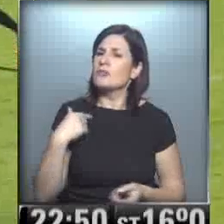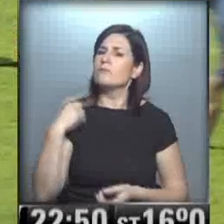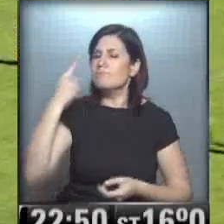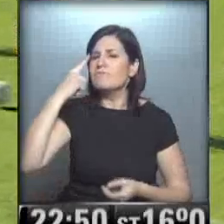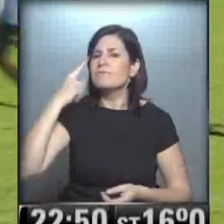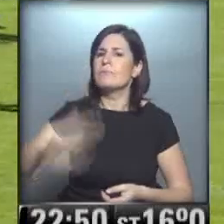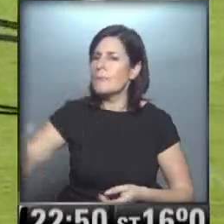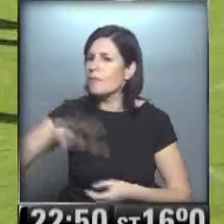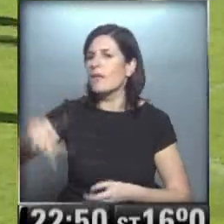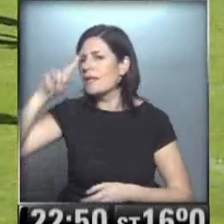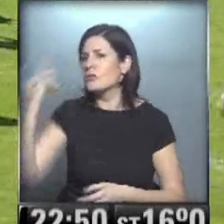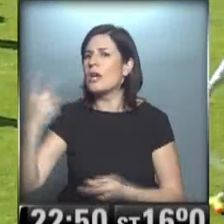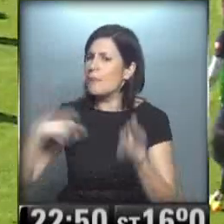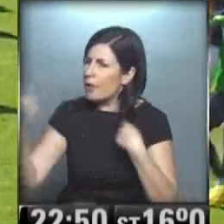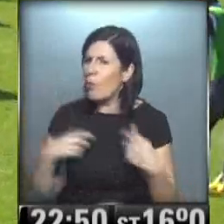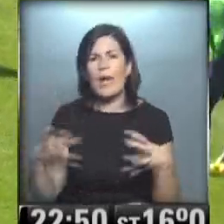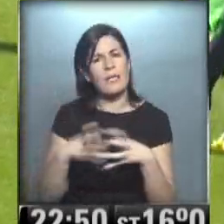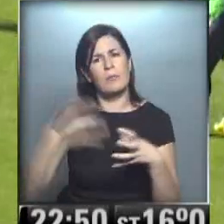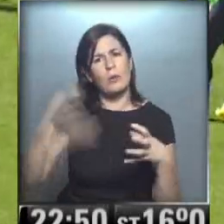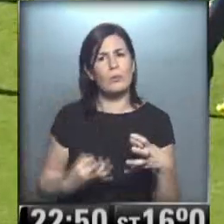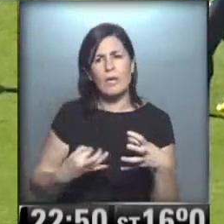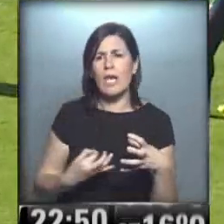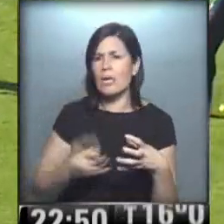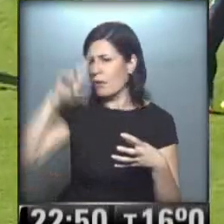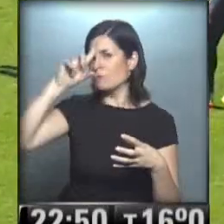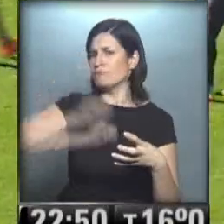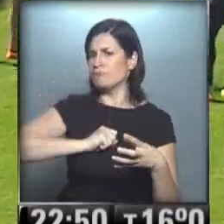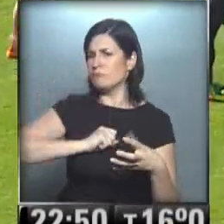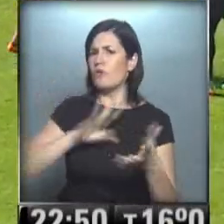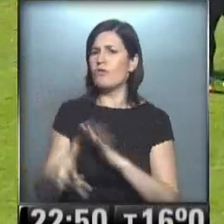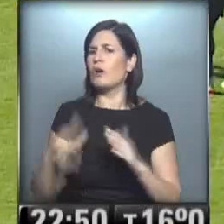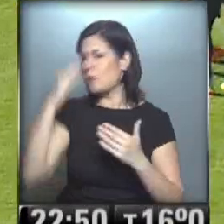actuación y la valentía que tuvo el equipo para pararse y hacer el partido que hizo.